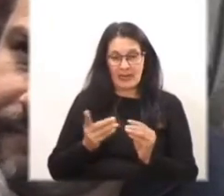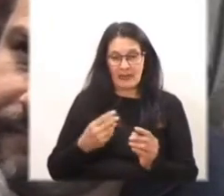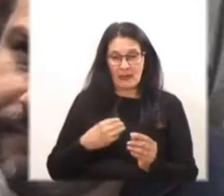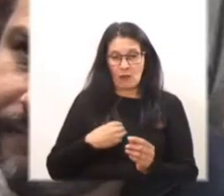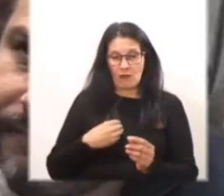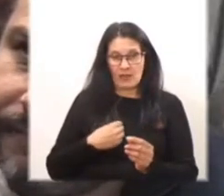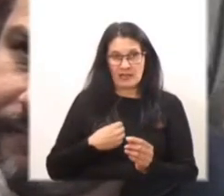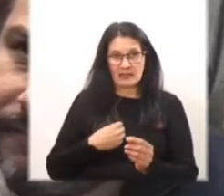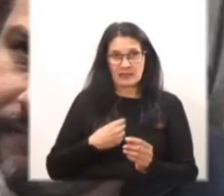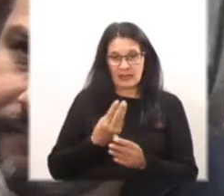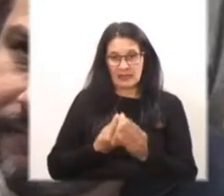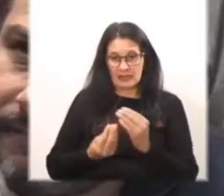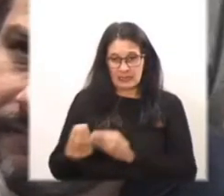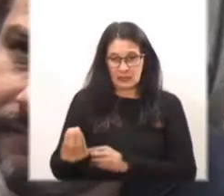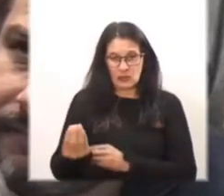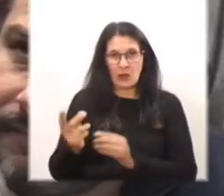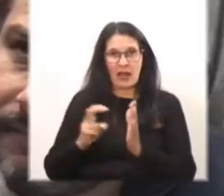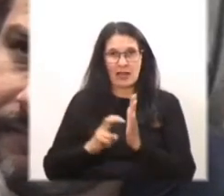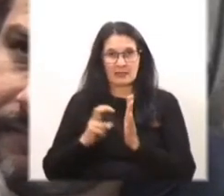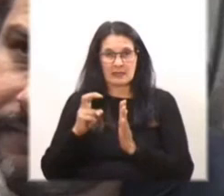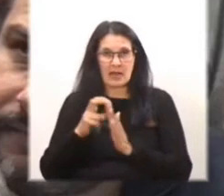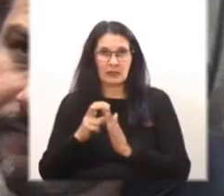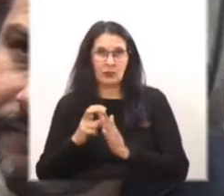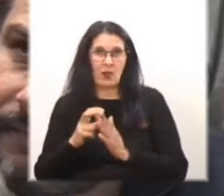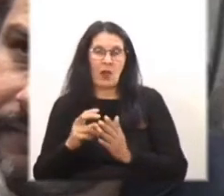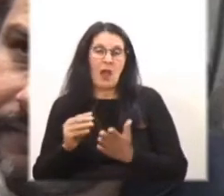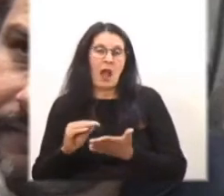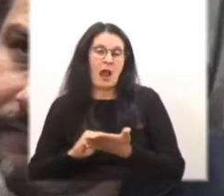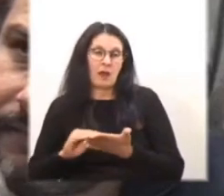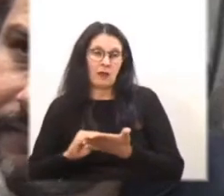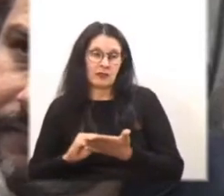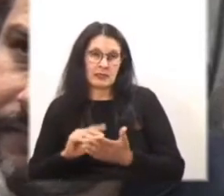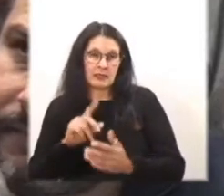confianza ingresó a Salto Grande, a la oficina de Montevideo.